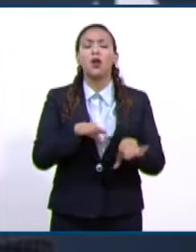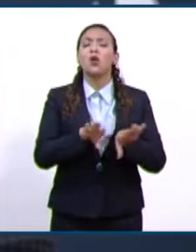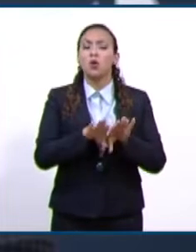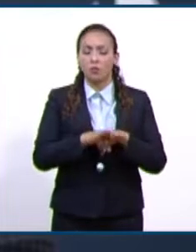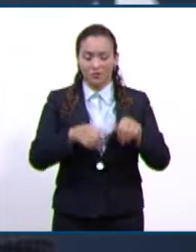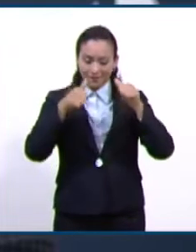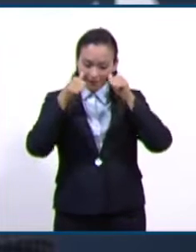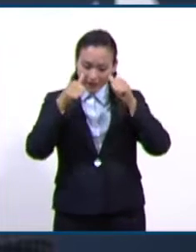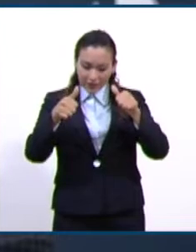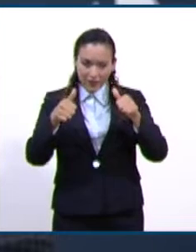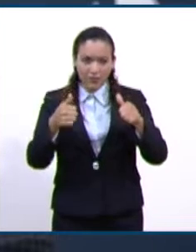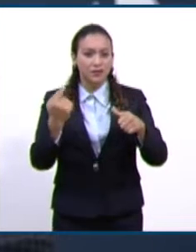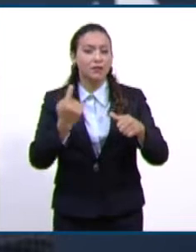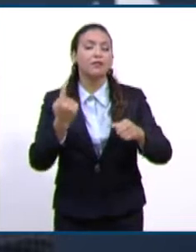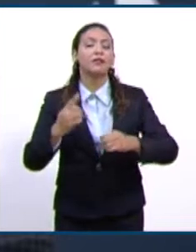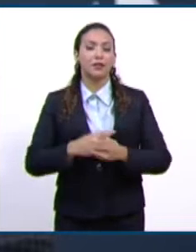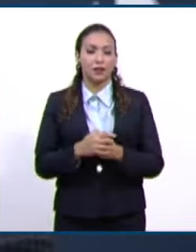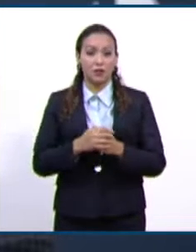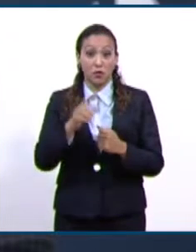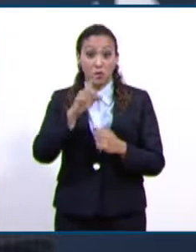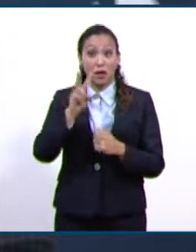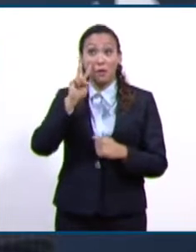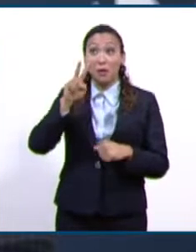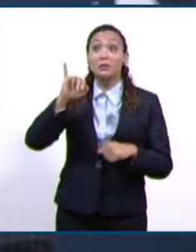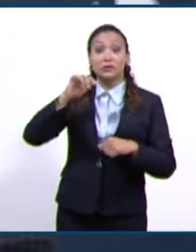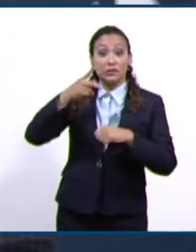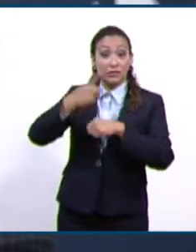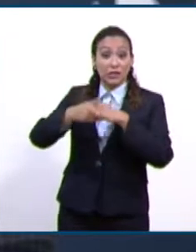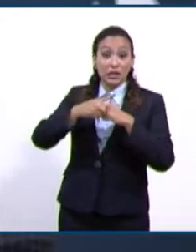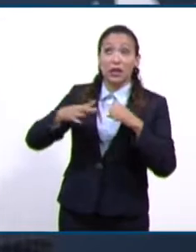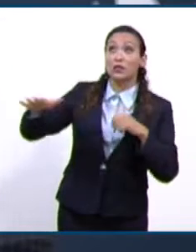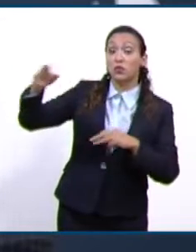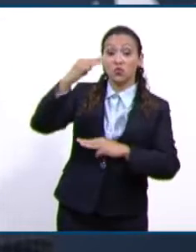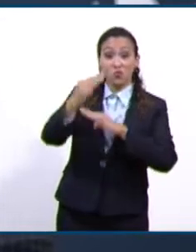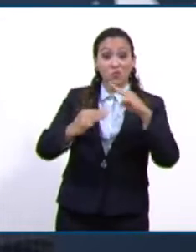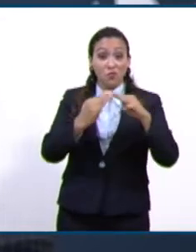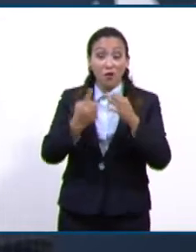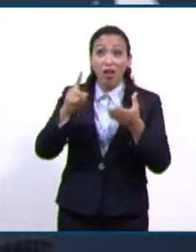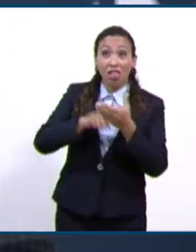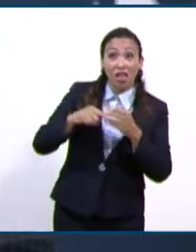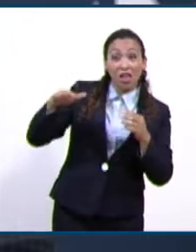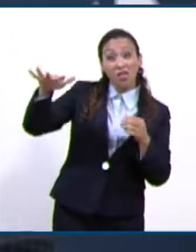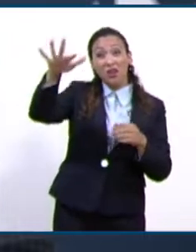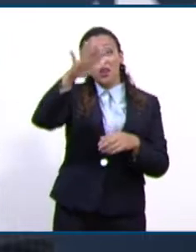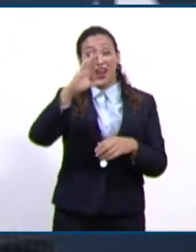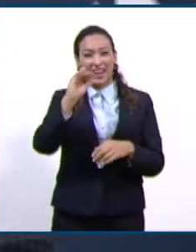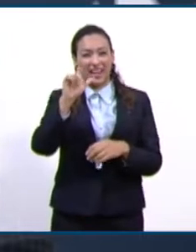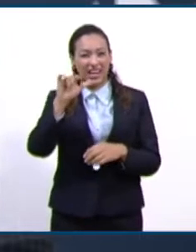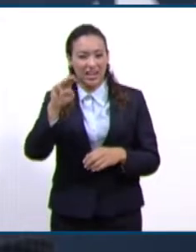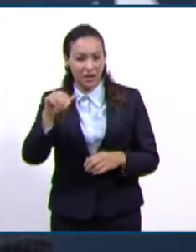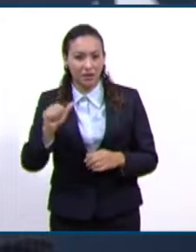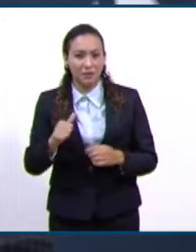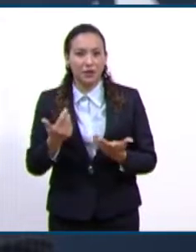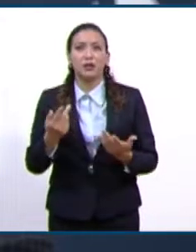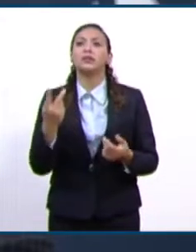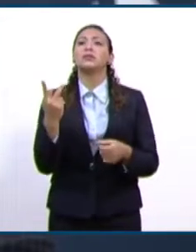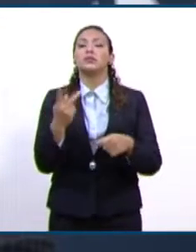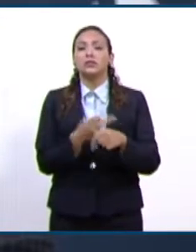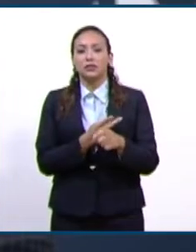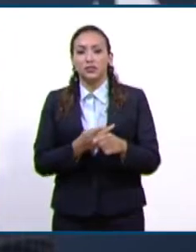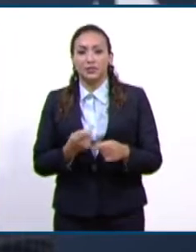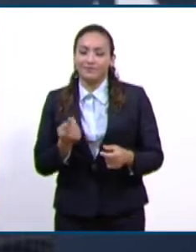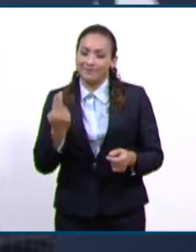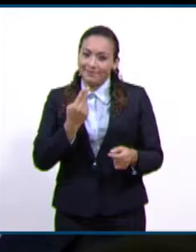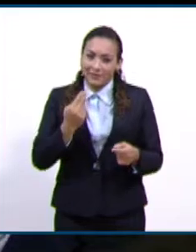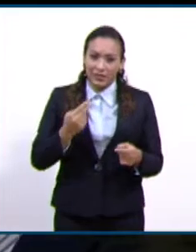atendiendo que la demostración del daño inminente e irreparable no es necesariamente fehaciente en